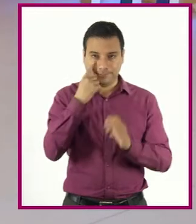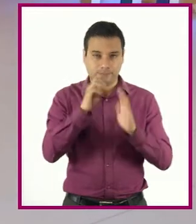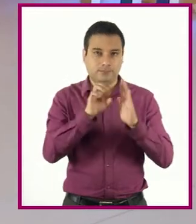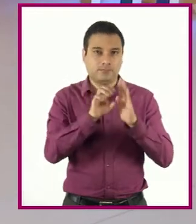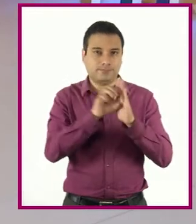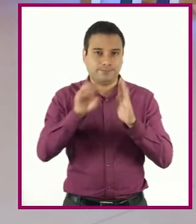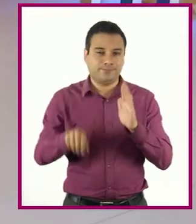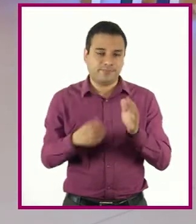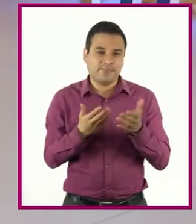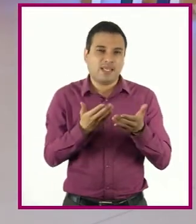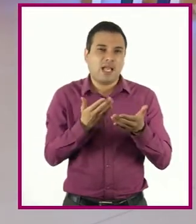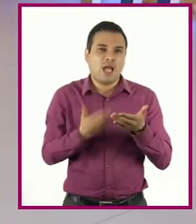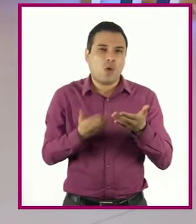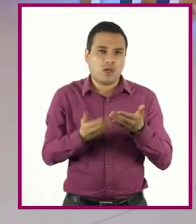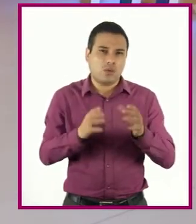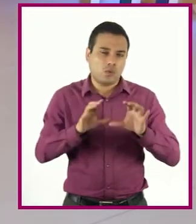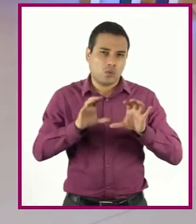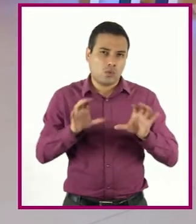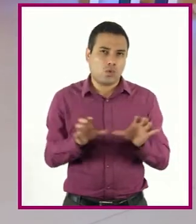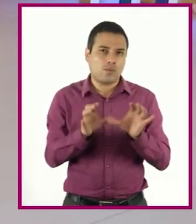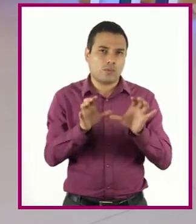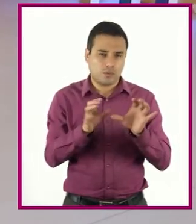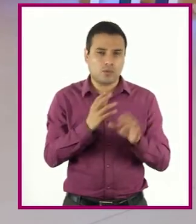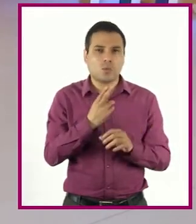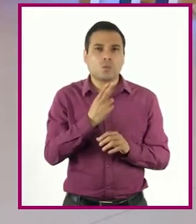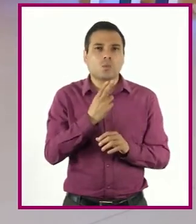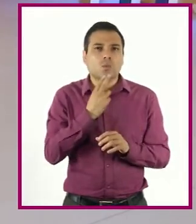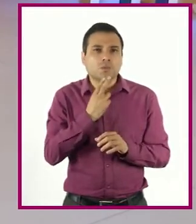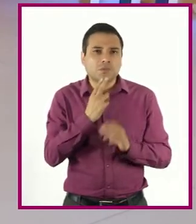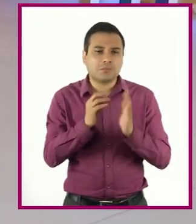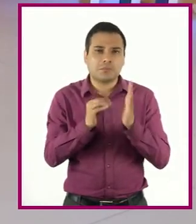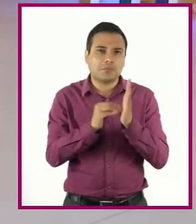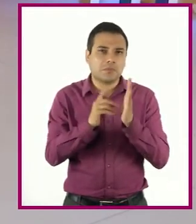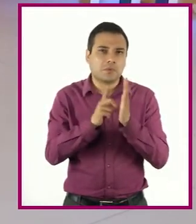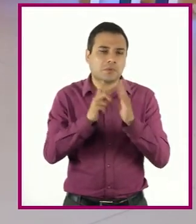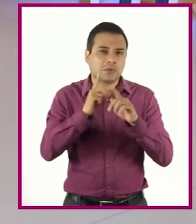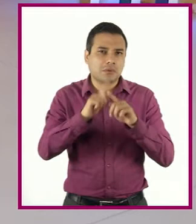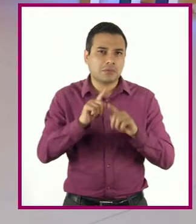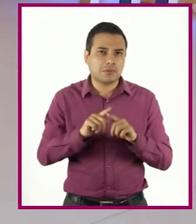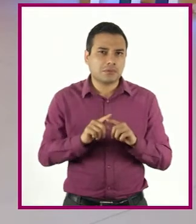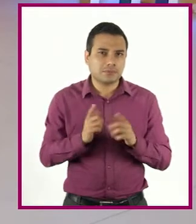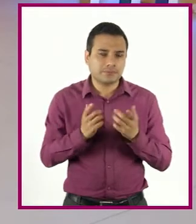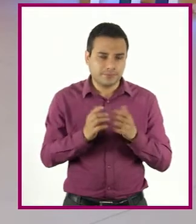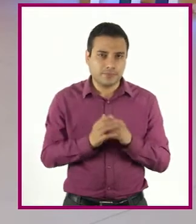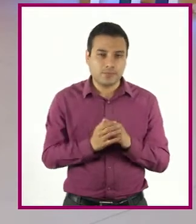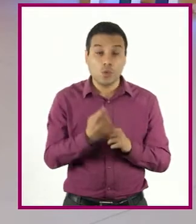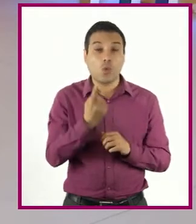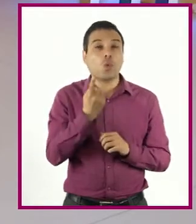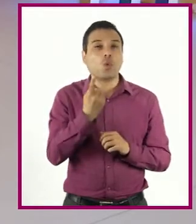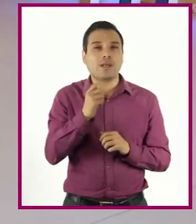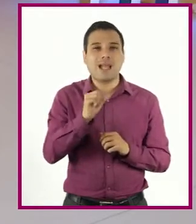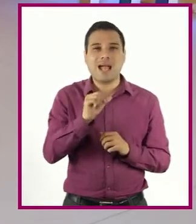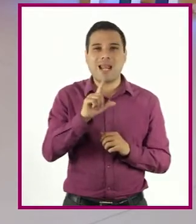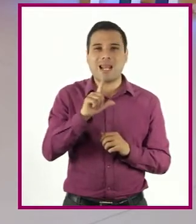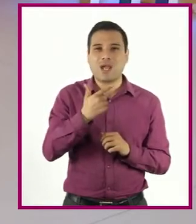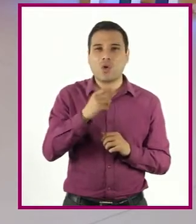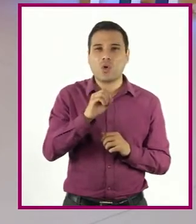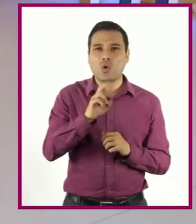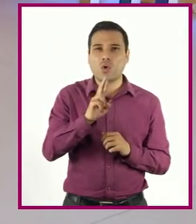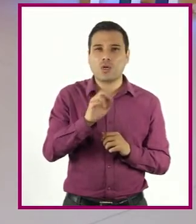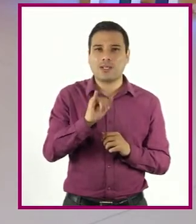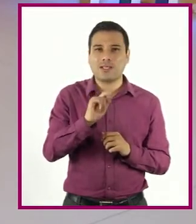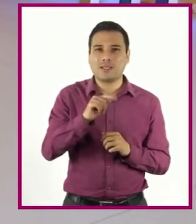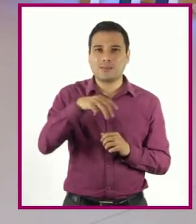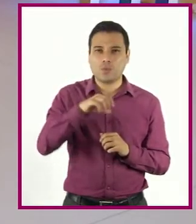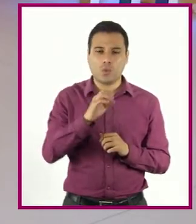las computadoras emplean varias estrategias para lograrlo, y uno de los algoritmos más famosos es el método